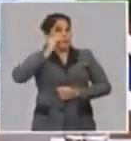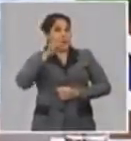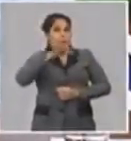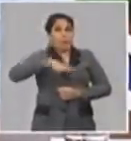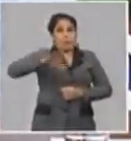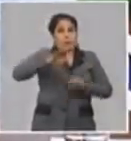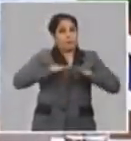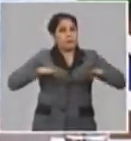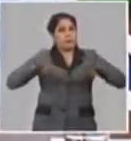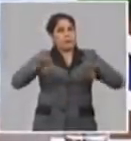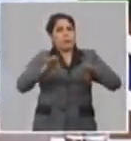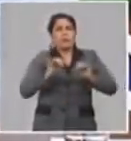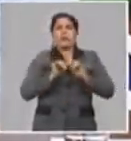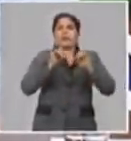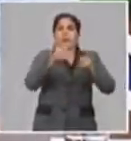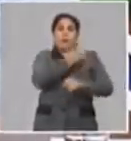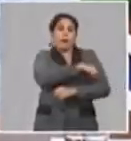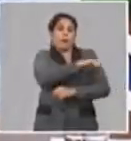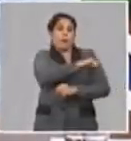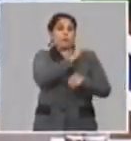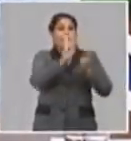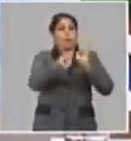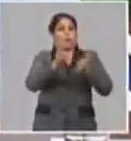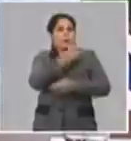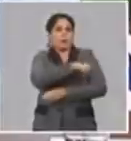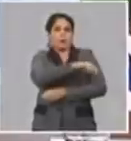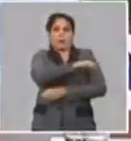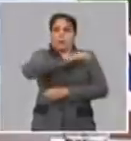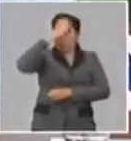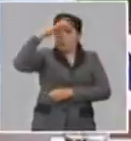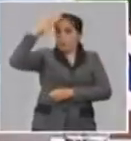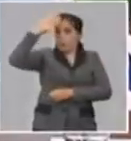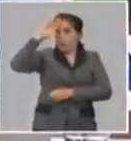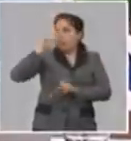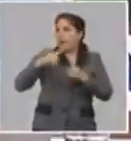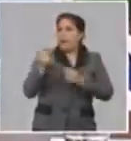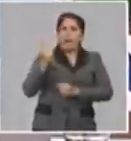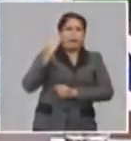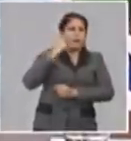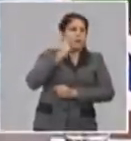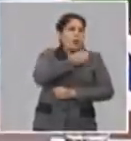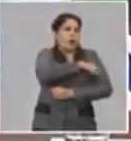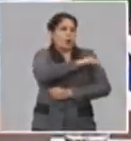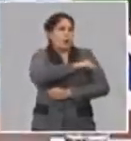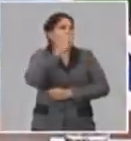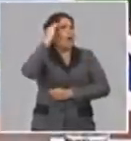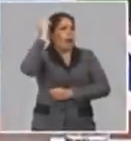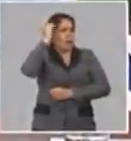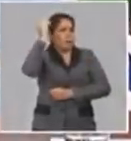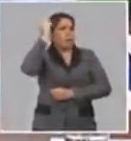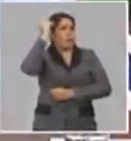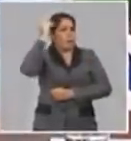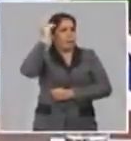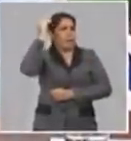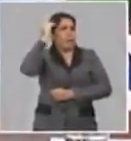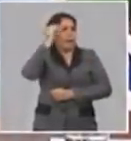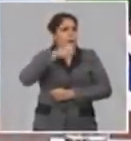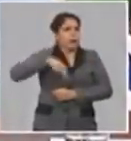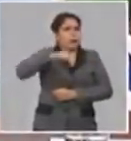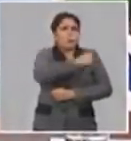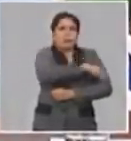espacio para informar y orientar al pueblo, para escuchar y además aprender del genio